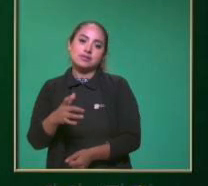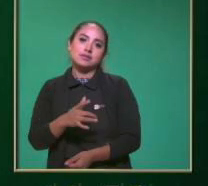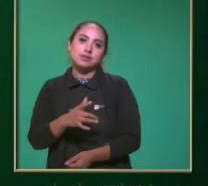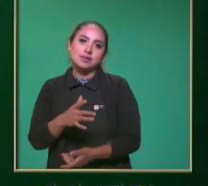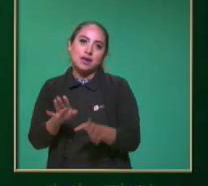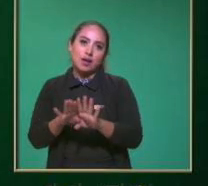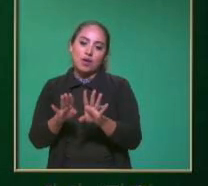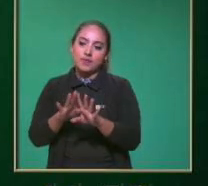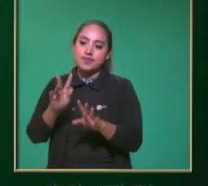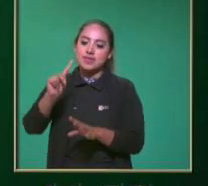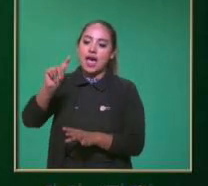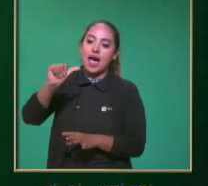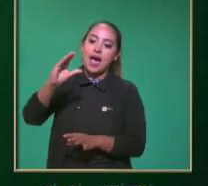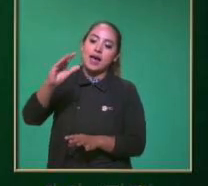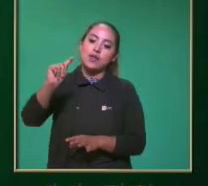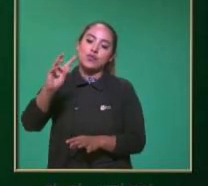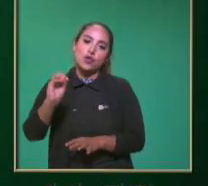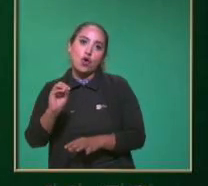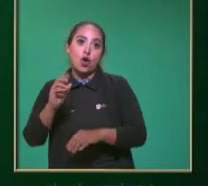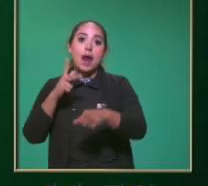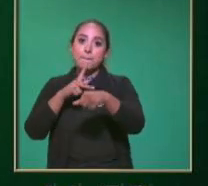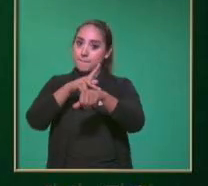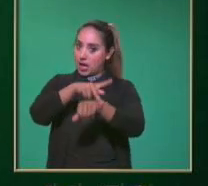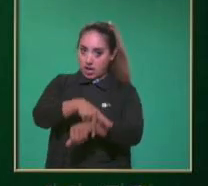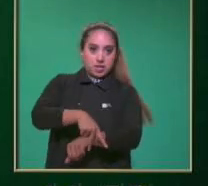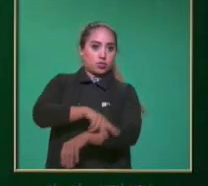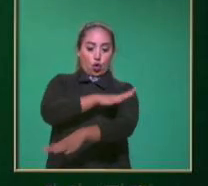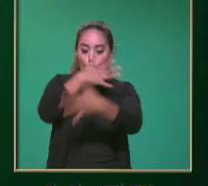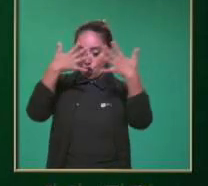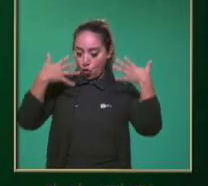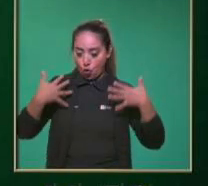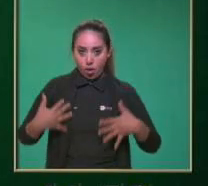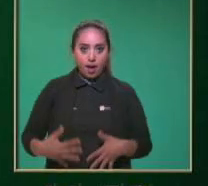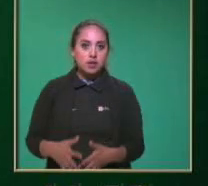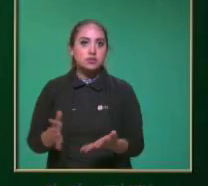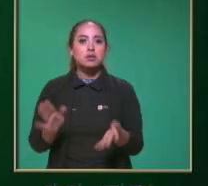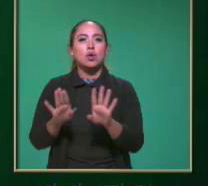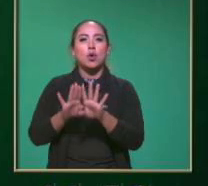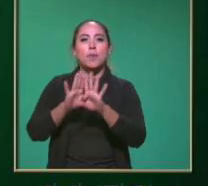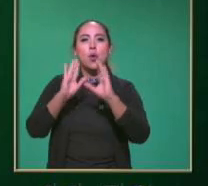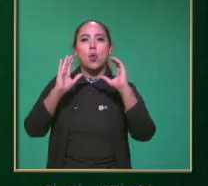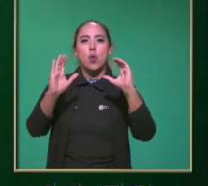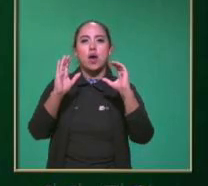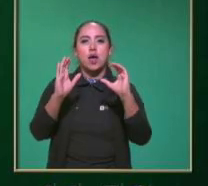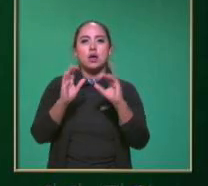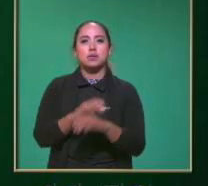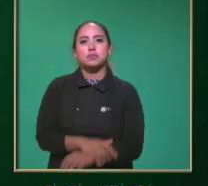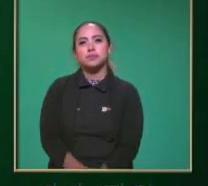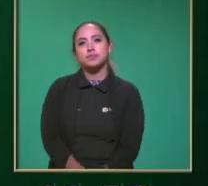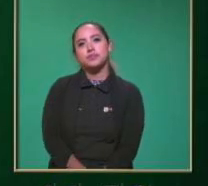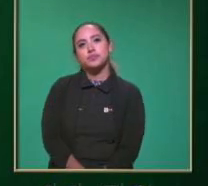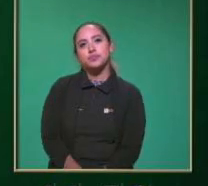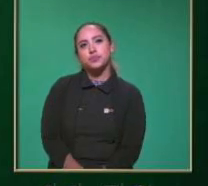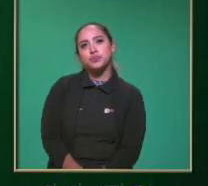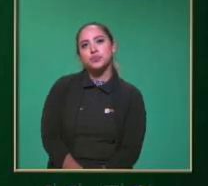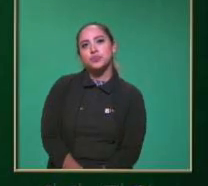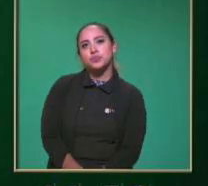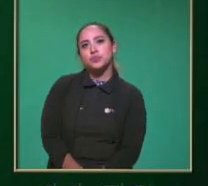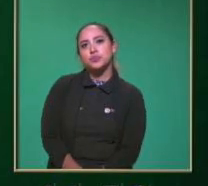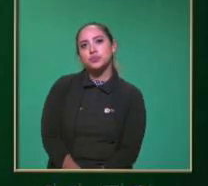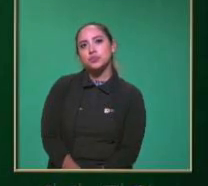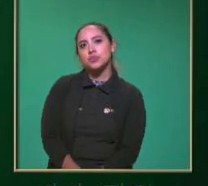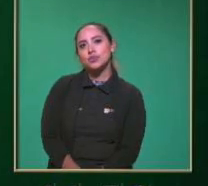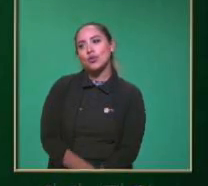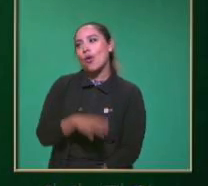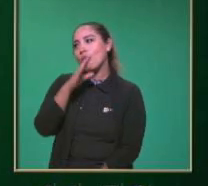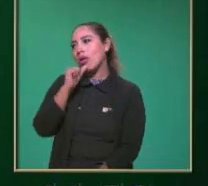que el sentido del tacto es la piel. Y una de las maneras de cuidarla que dijimos que era, pues no